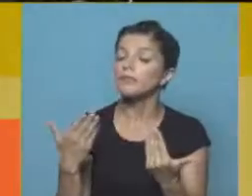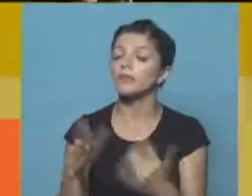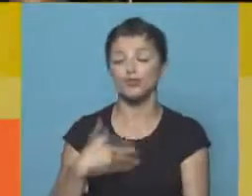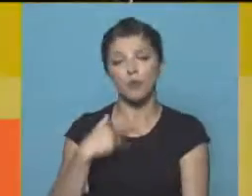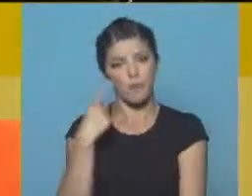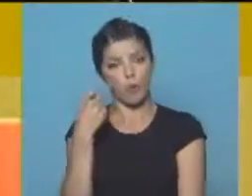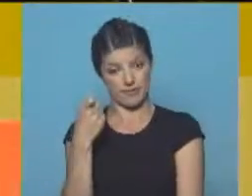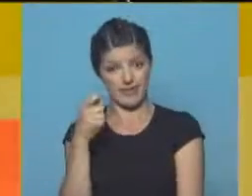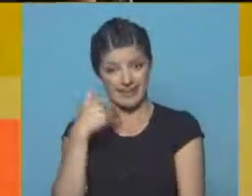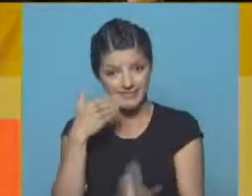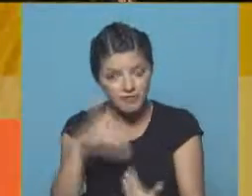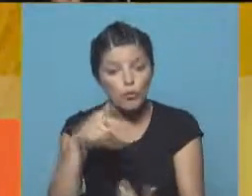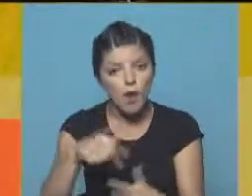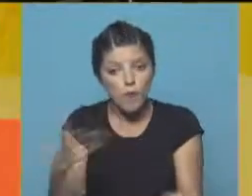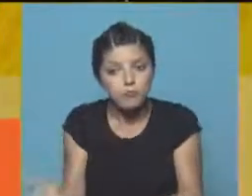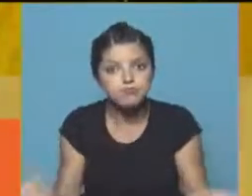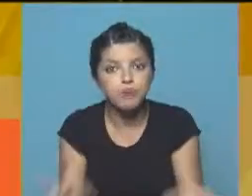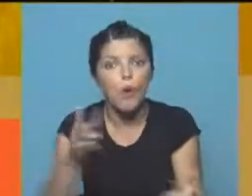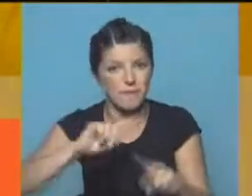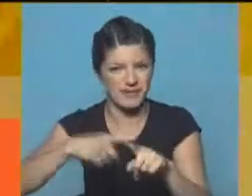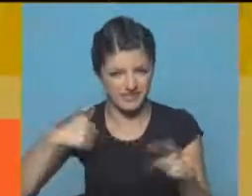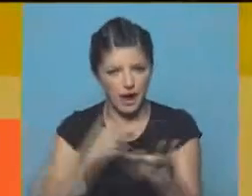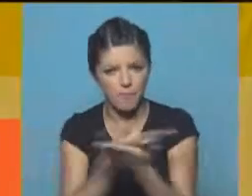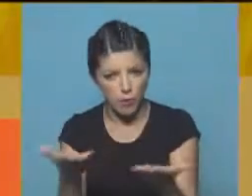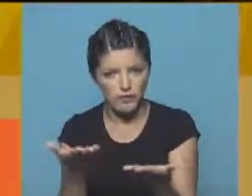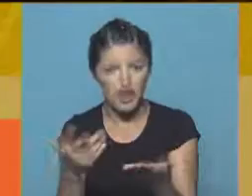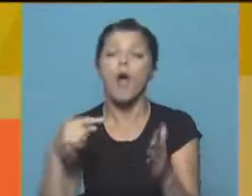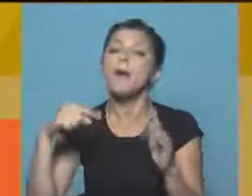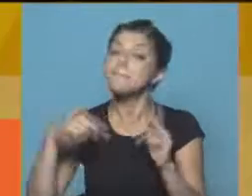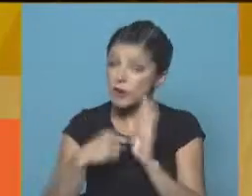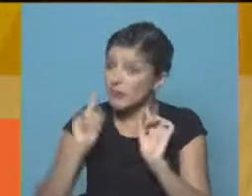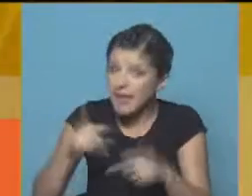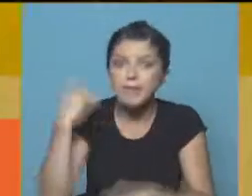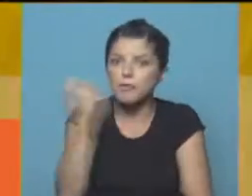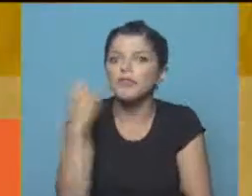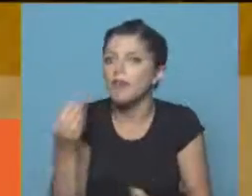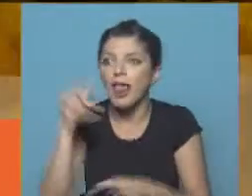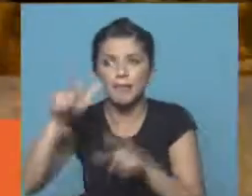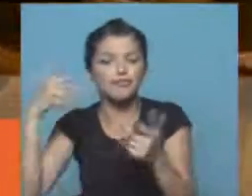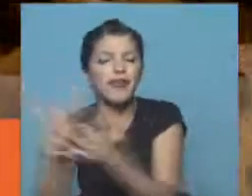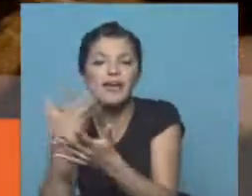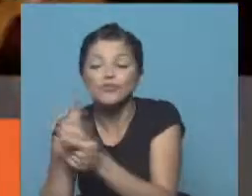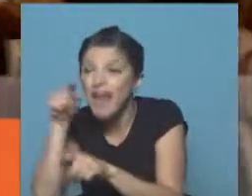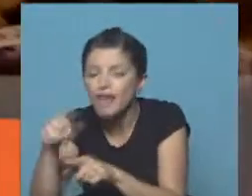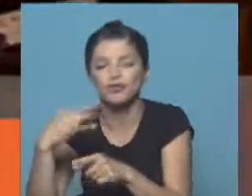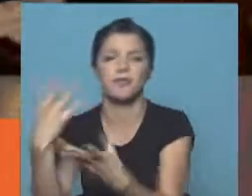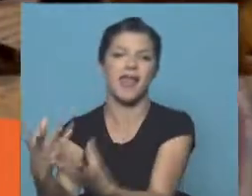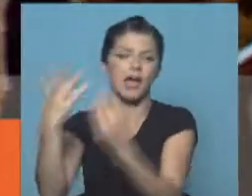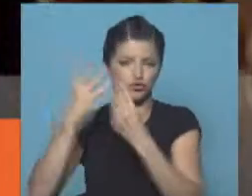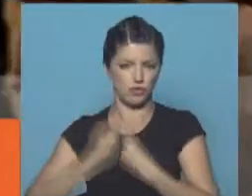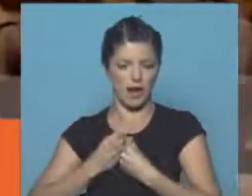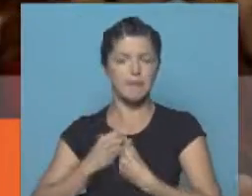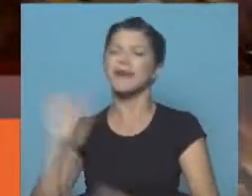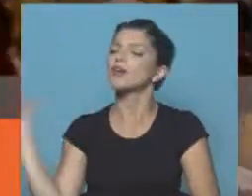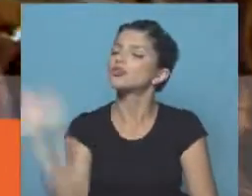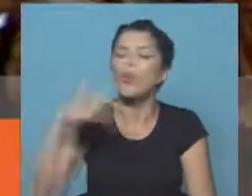estas políticas públicas, y por eso es importante el rol de las víctimas, porque son los que nos tienen que ayudar a que toda la sociedad comprenda,